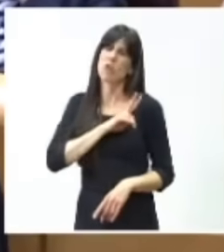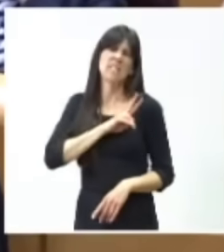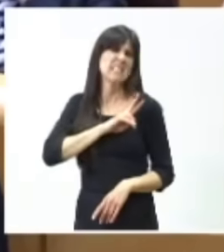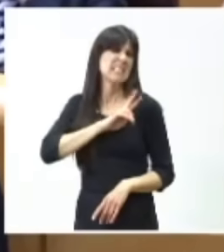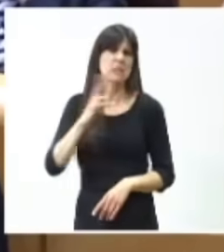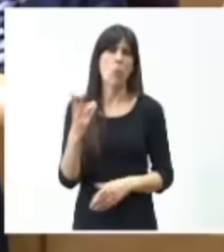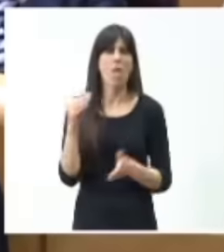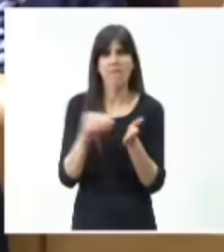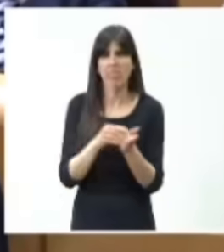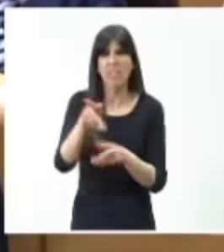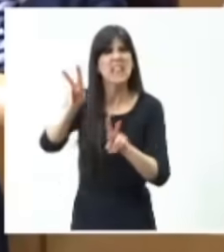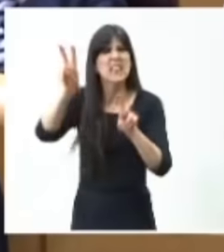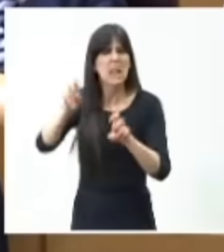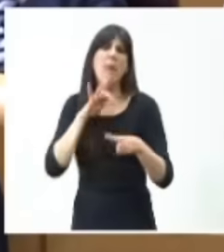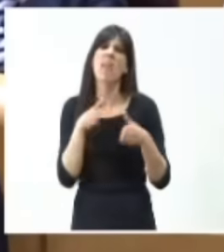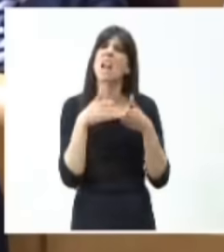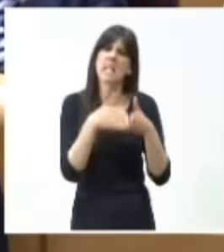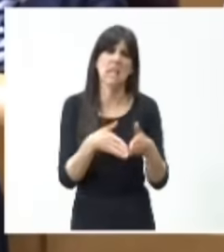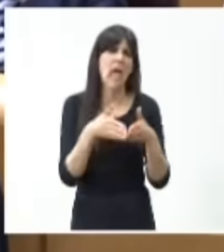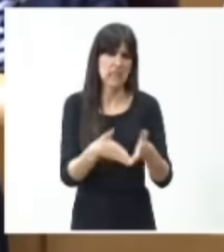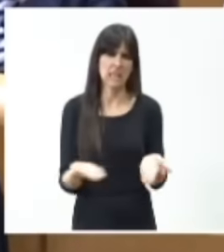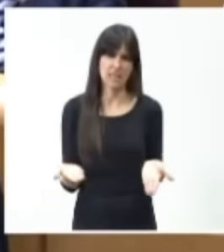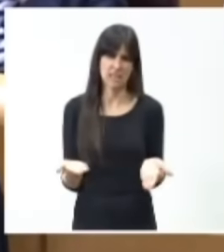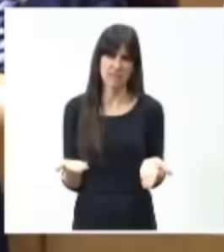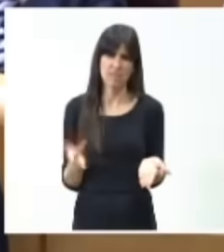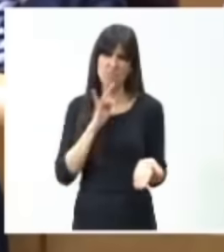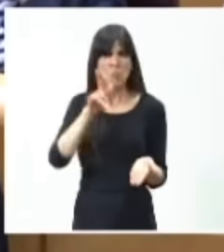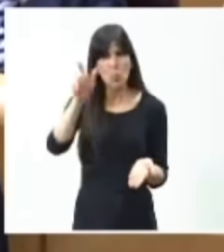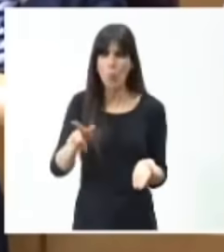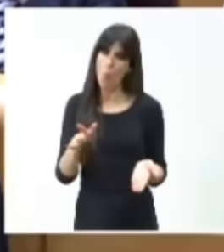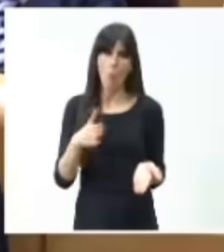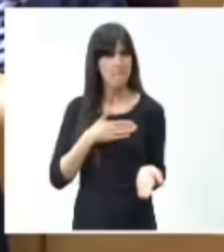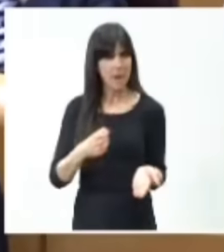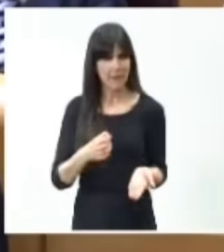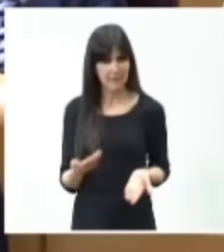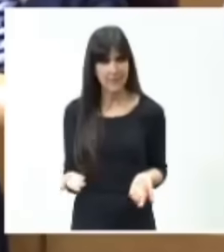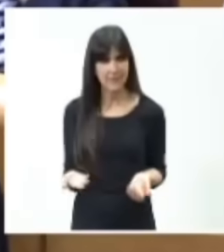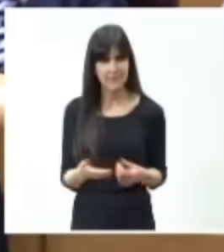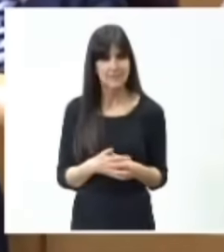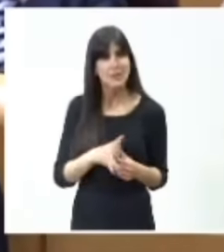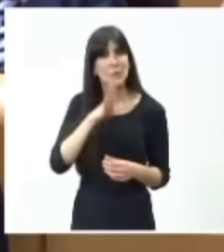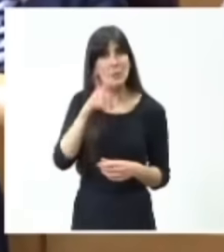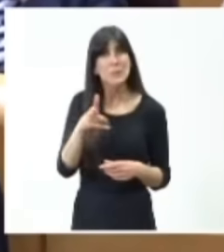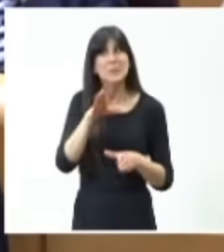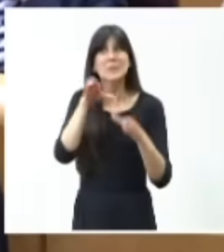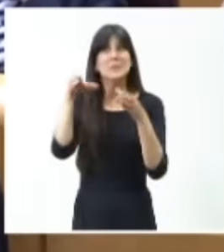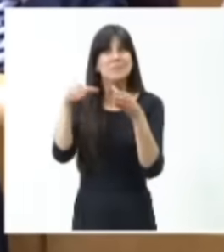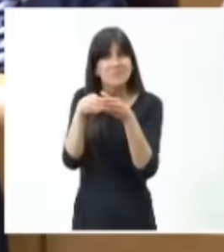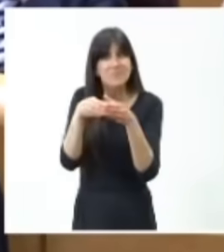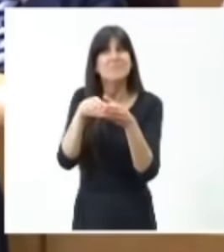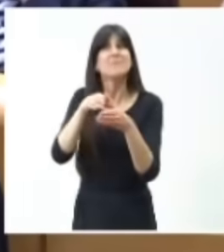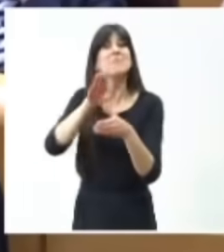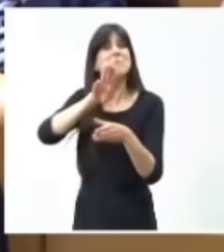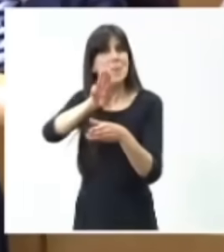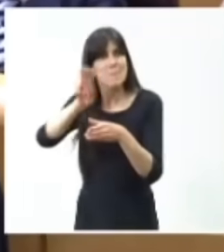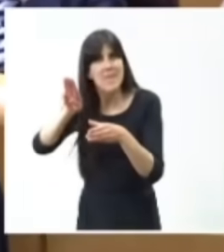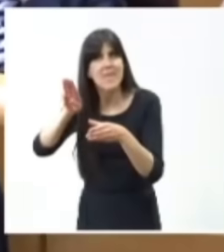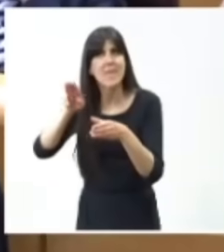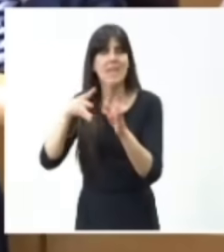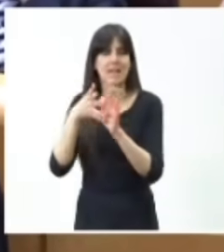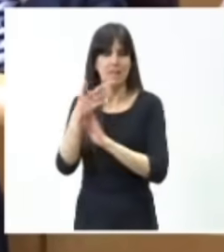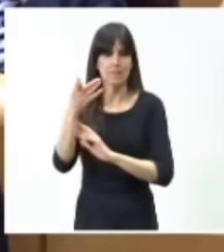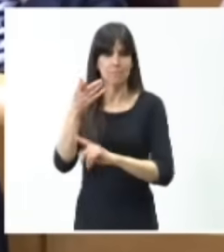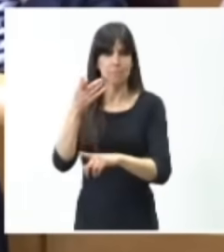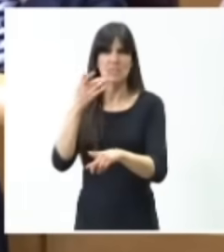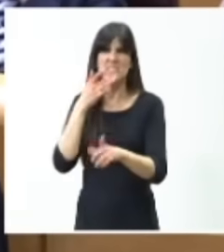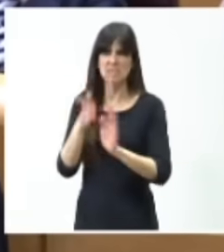saca usted el asunto del yate. La verdad es que es usted un valiente, porque que en el Partido Popular le hacen a un